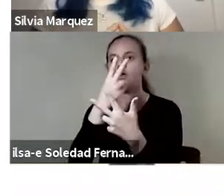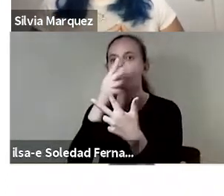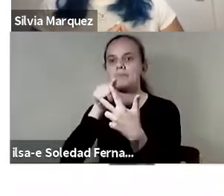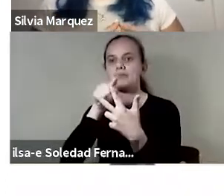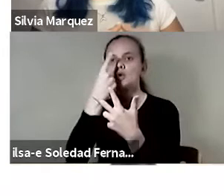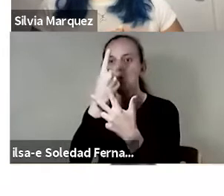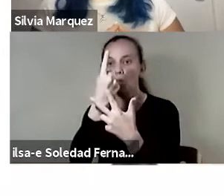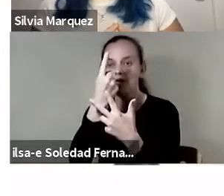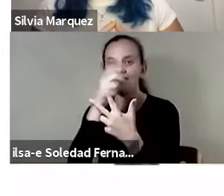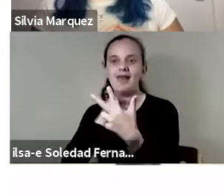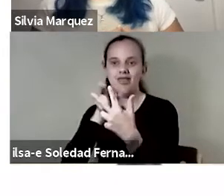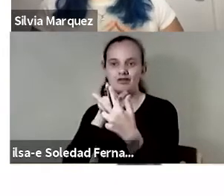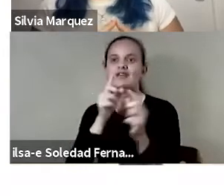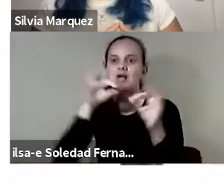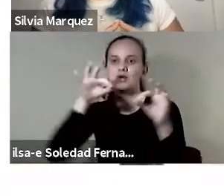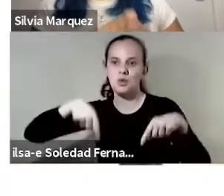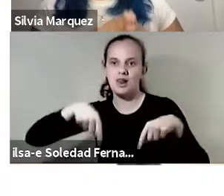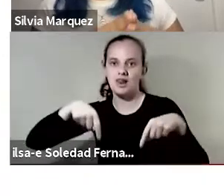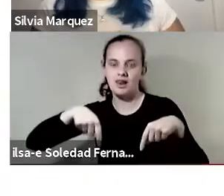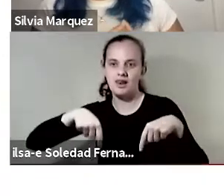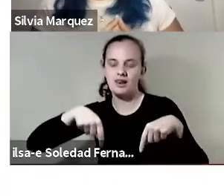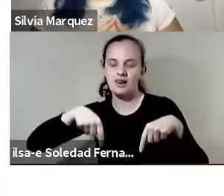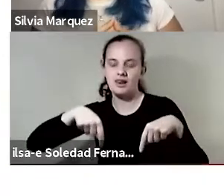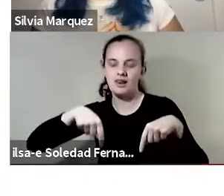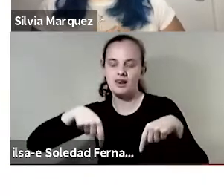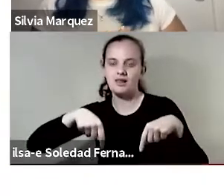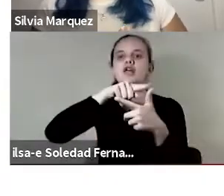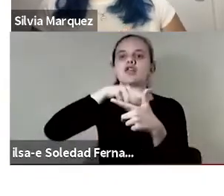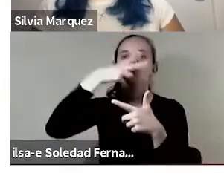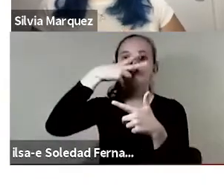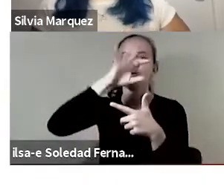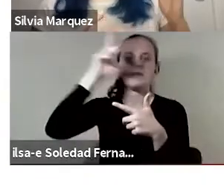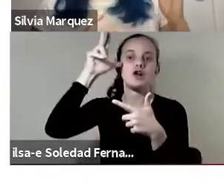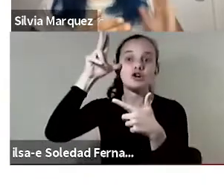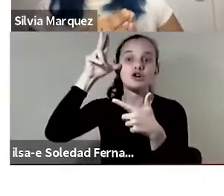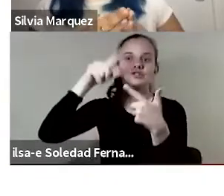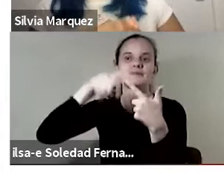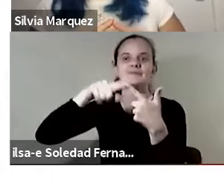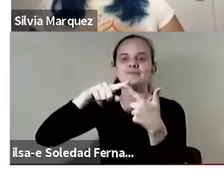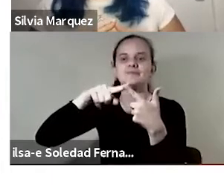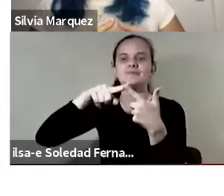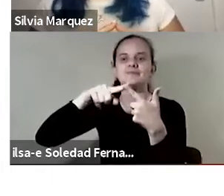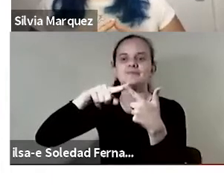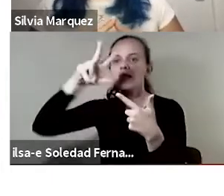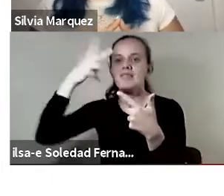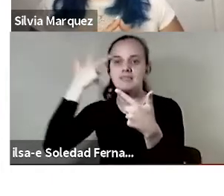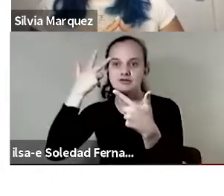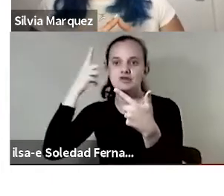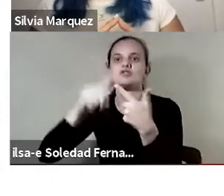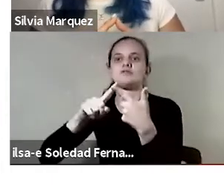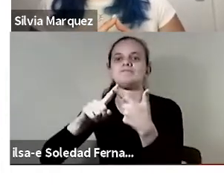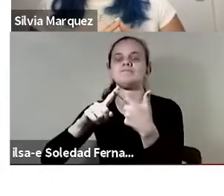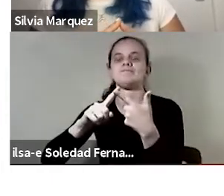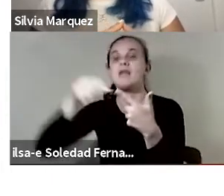¿sí?, son la 2.0 y la 2.1. La 2.0 se publicó en el 2008 y la 2.1 se